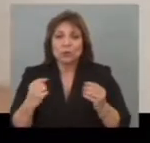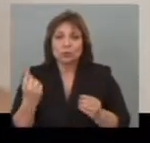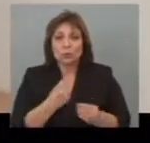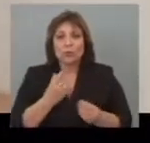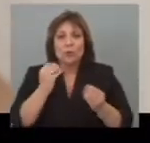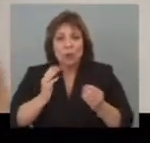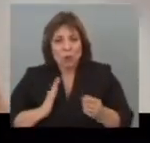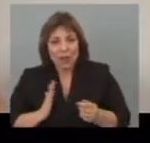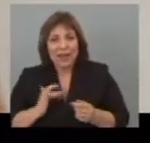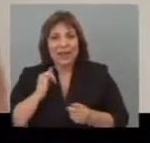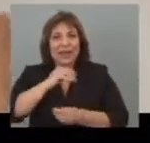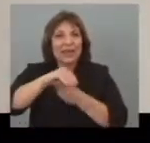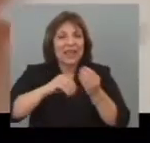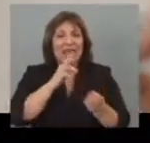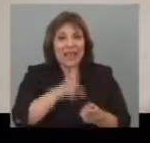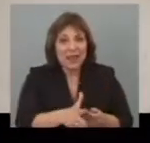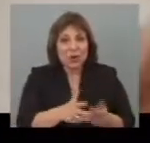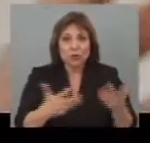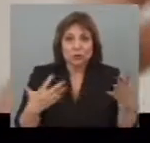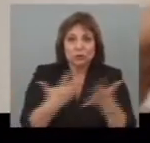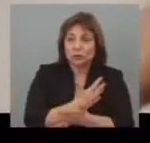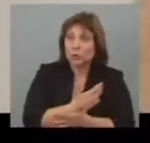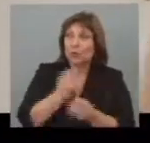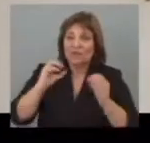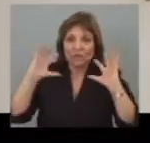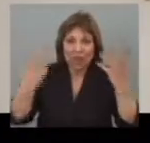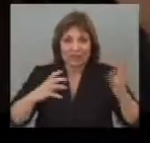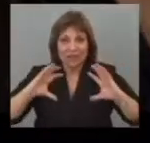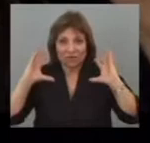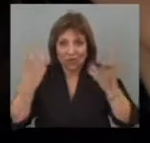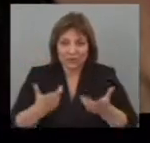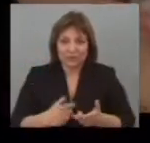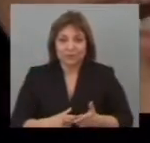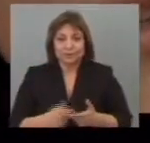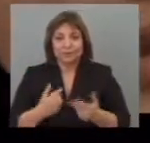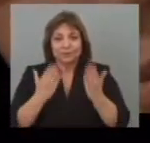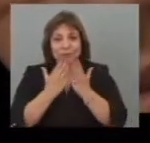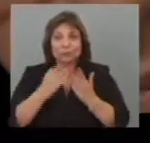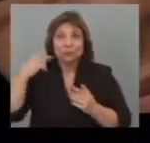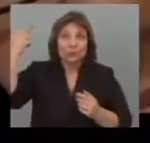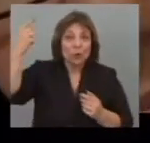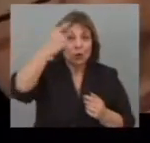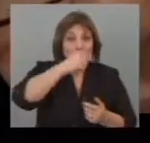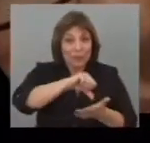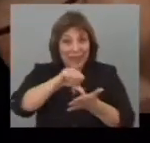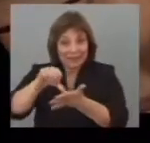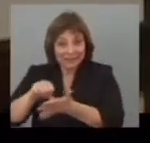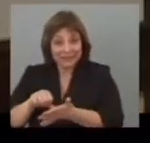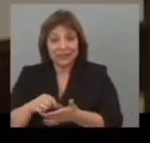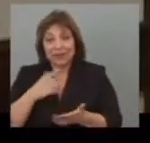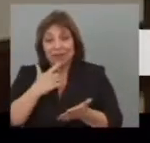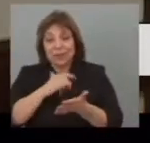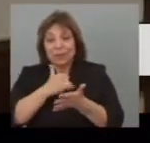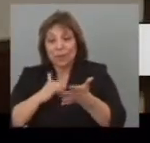y eventualmente sus hijos están expuestos a situaciones de violencia. Estudios en otros países han mostrado que incluso el